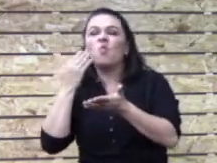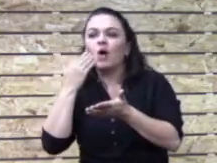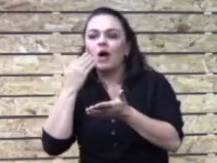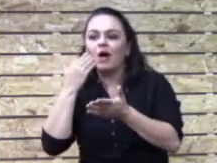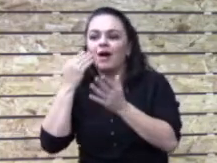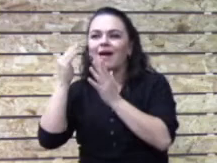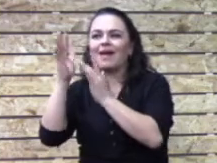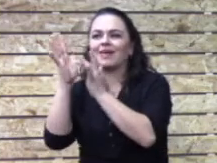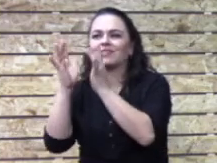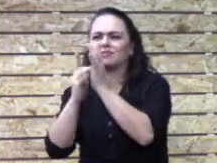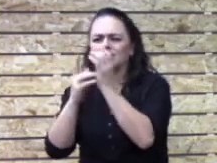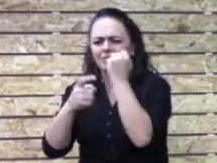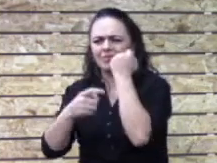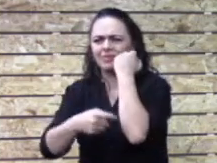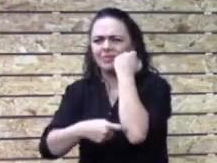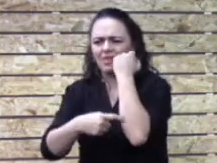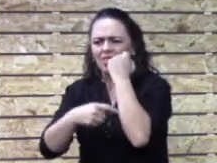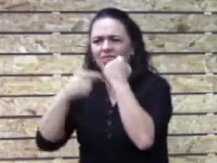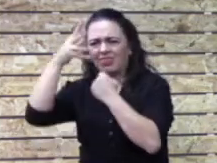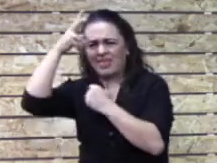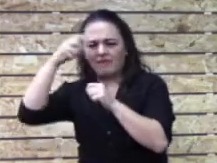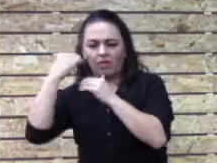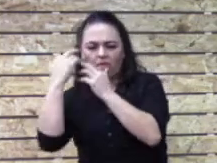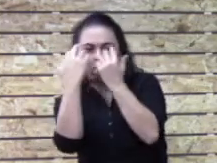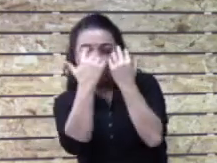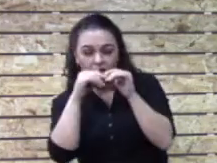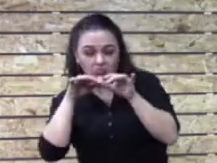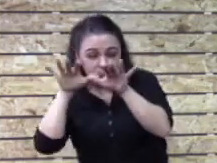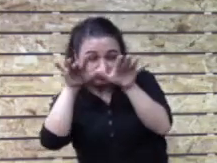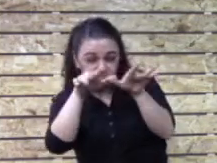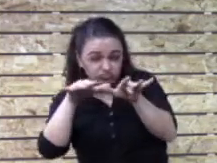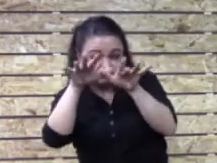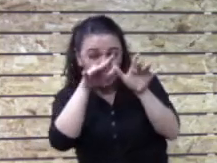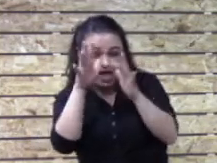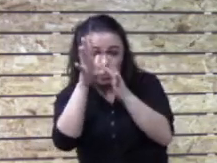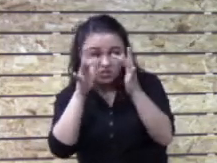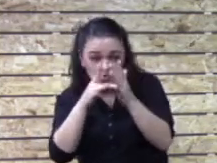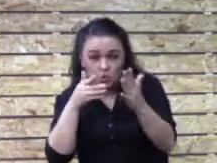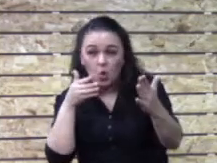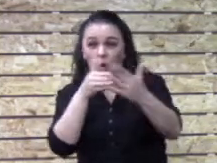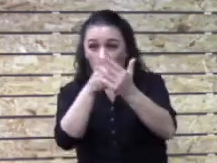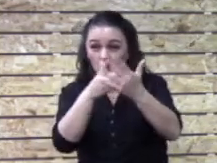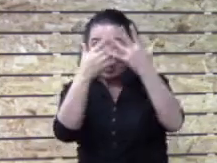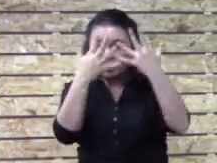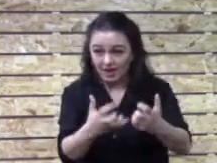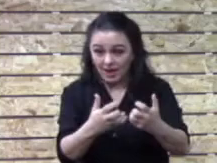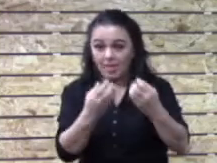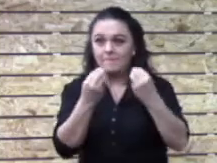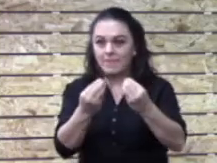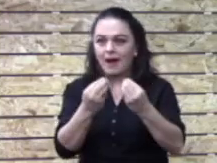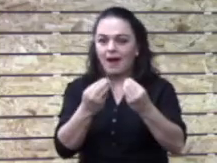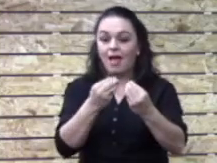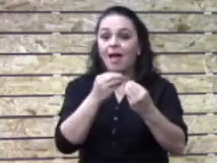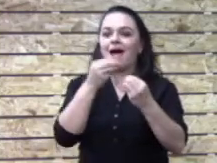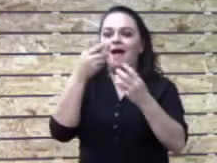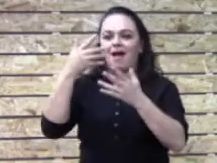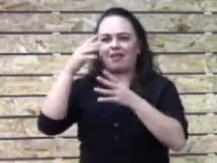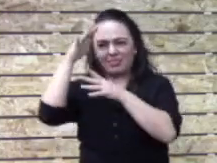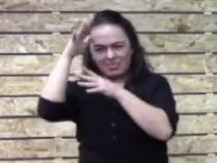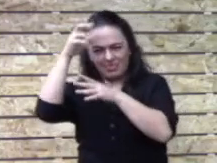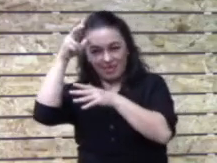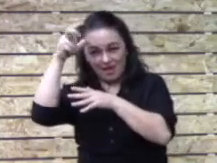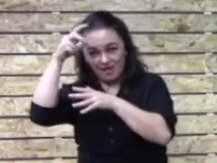Y precisamente lo cita para tratar de incitar a Jesús a que cambie su confianza en Dios